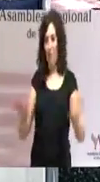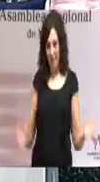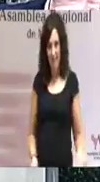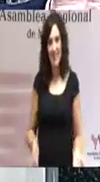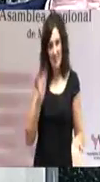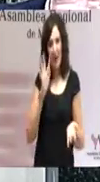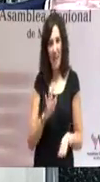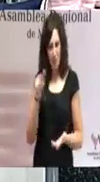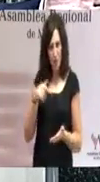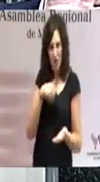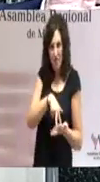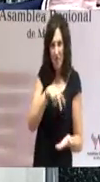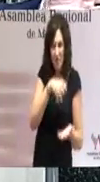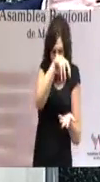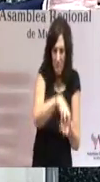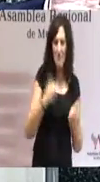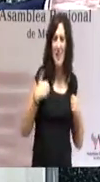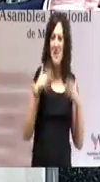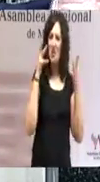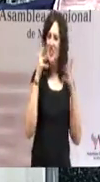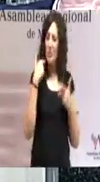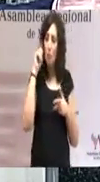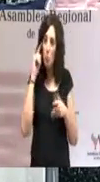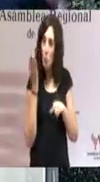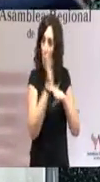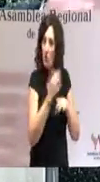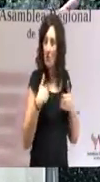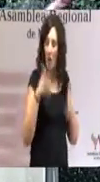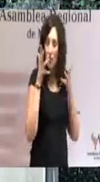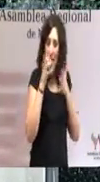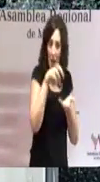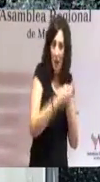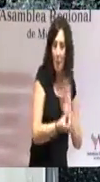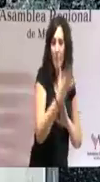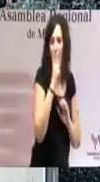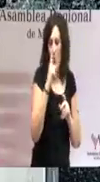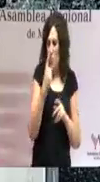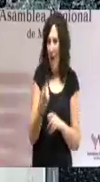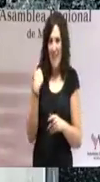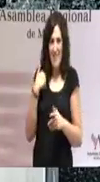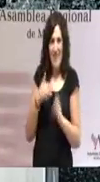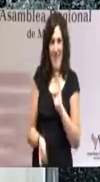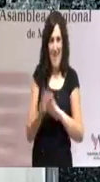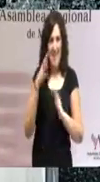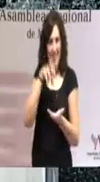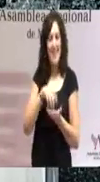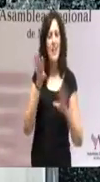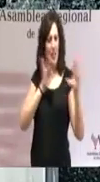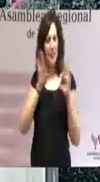sé de dónde ha sacado usted la propuesta de que se cree una consejería que existe. No existía, pero existe. Lleva un año existiendo y tomando